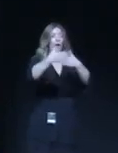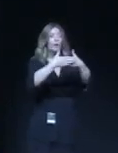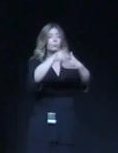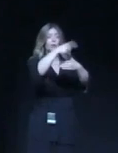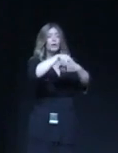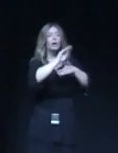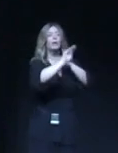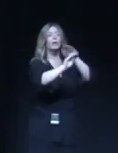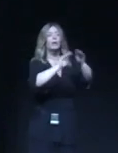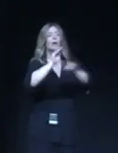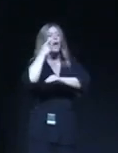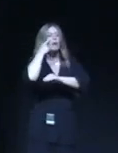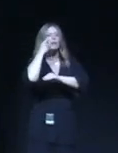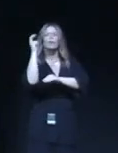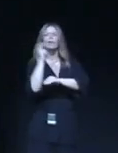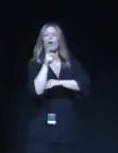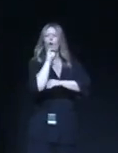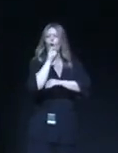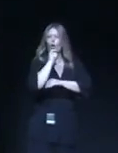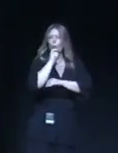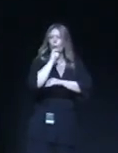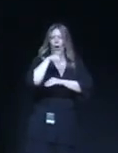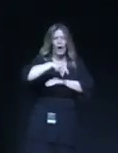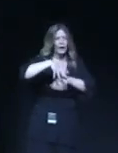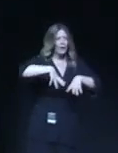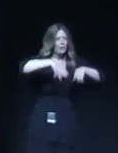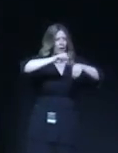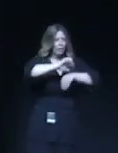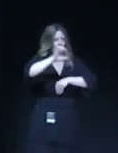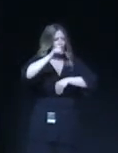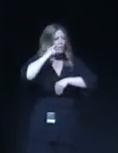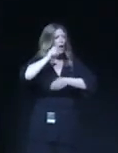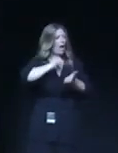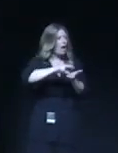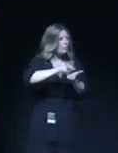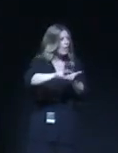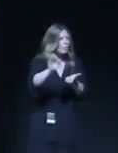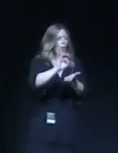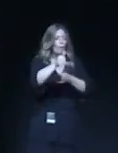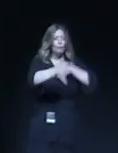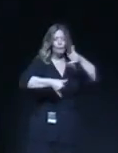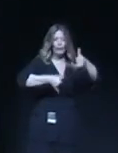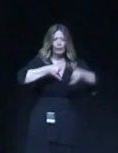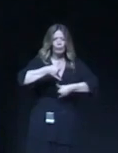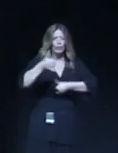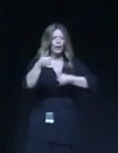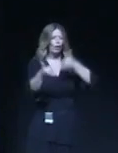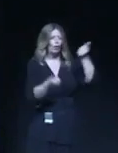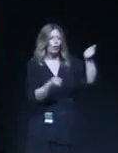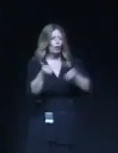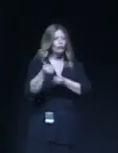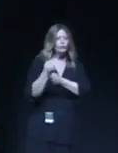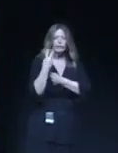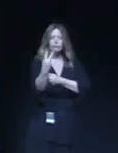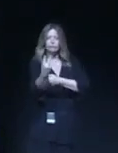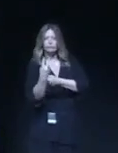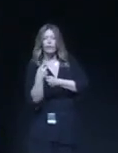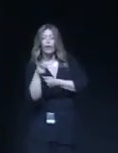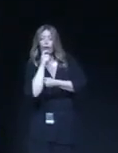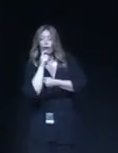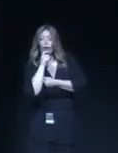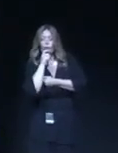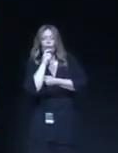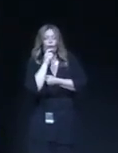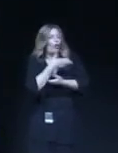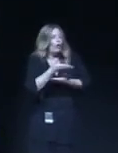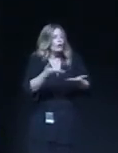del Europa cómo habéis venido. Si habéis venido andando o habéis venido en bici, en coche, en tranvía, en lo que hayáis